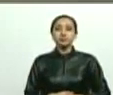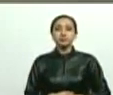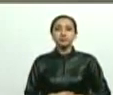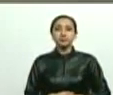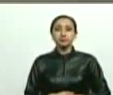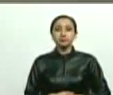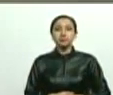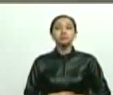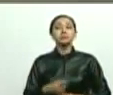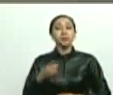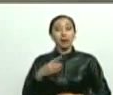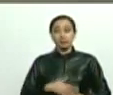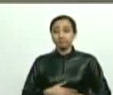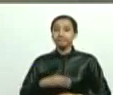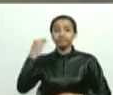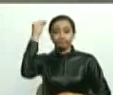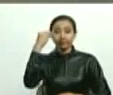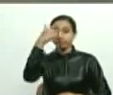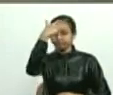revísese por dentro.